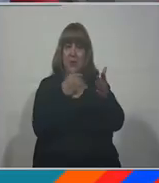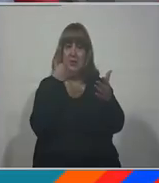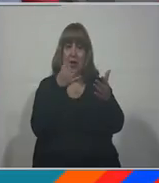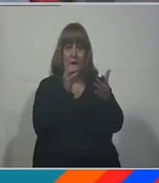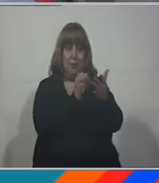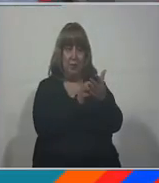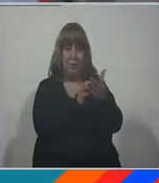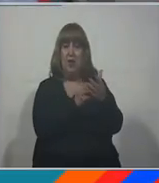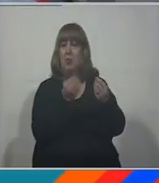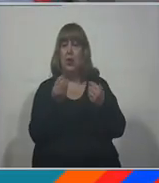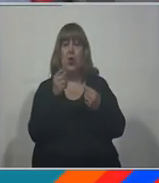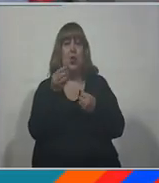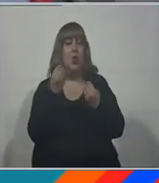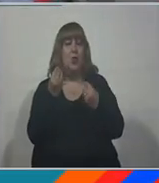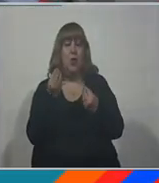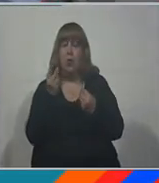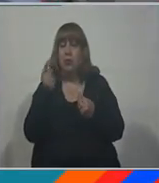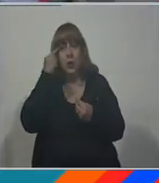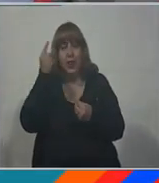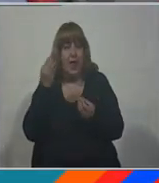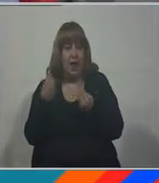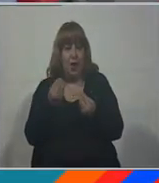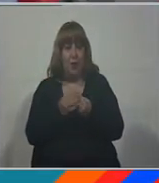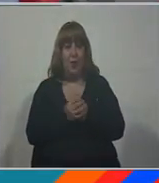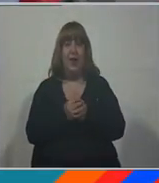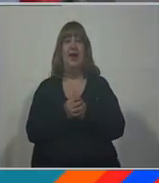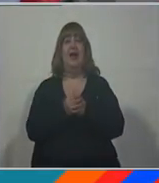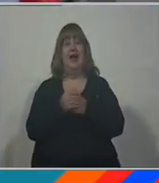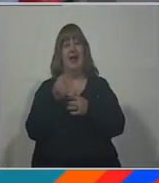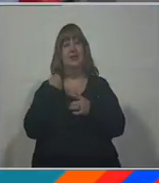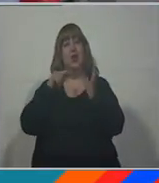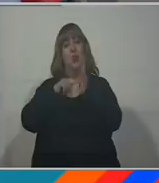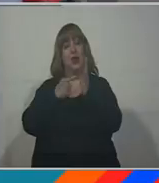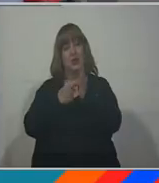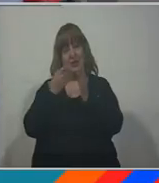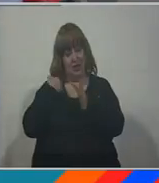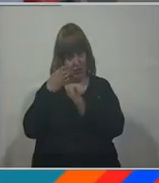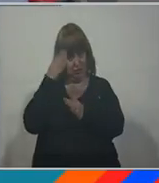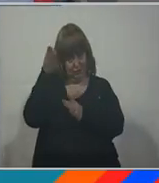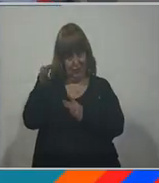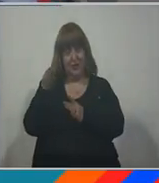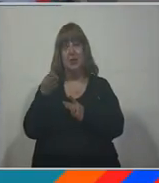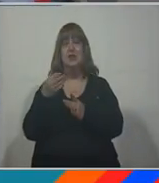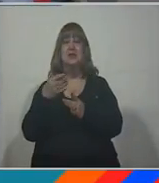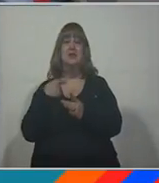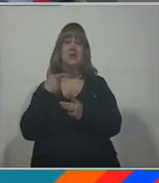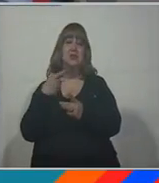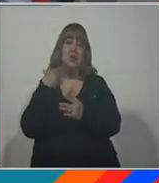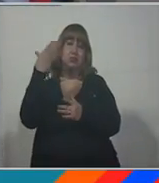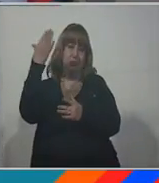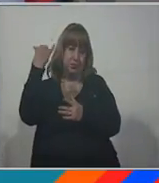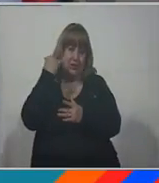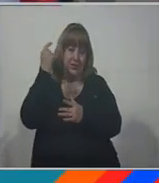como prosista como el proceso nació en un evento que se hacen buenos aire todos los años que media parte vino a dar una conferencia